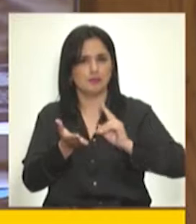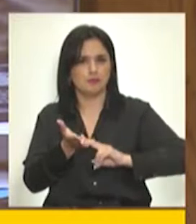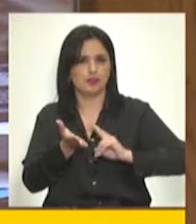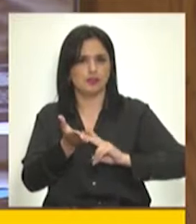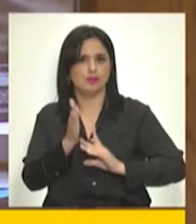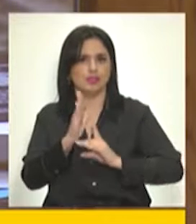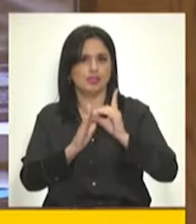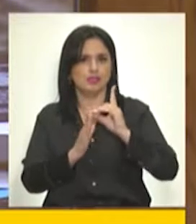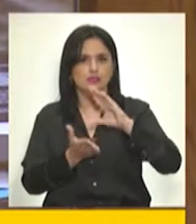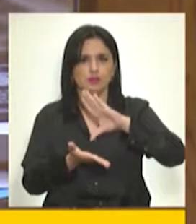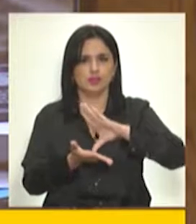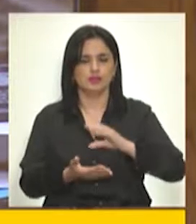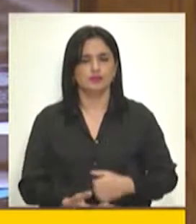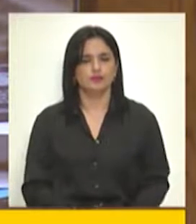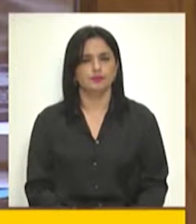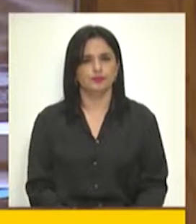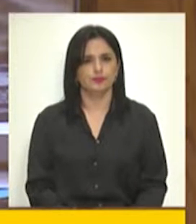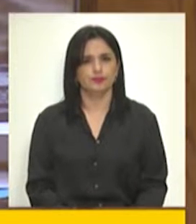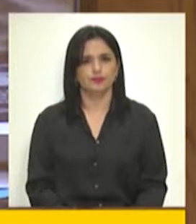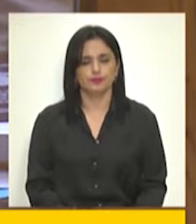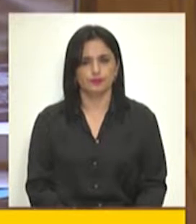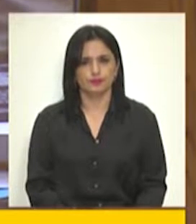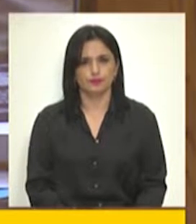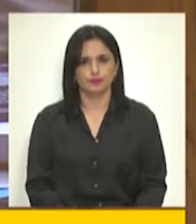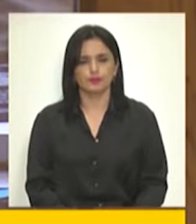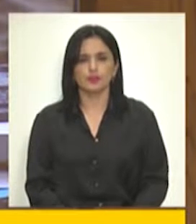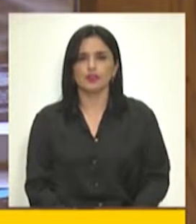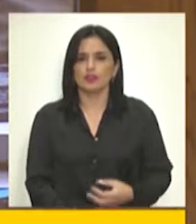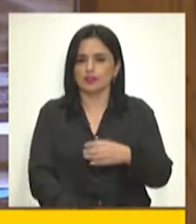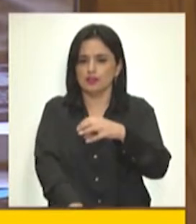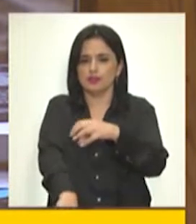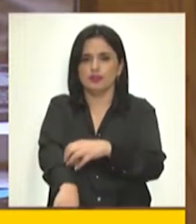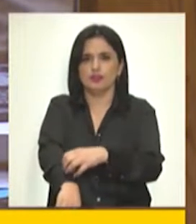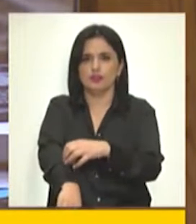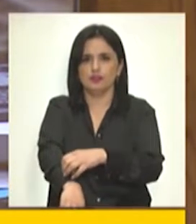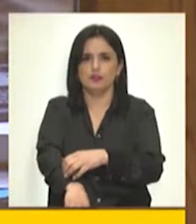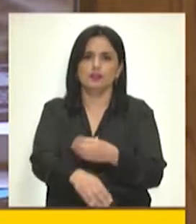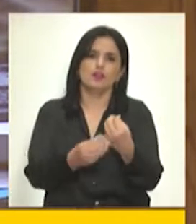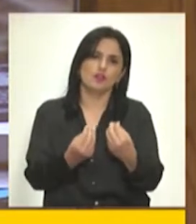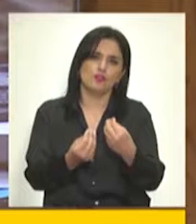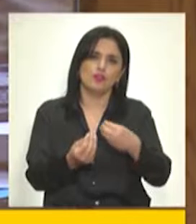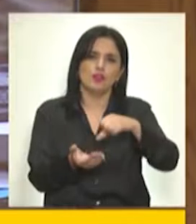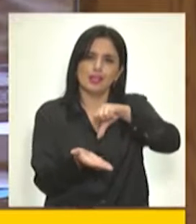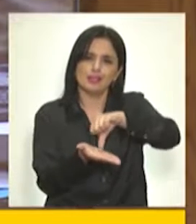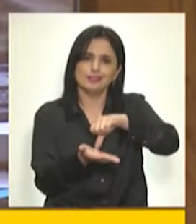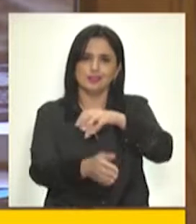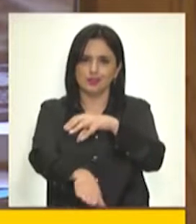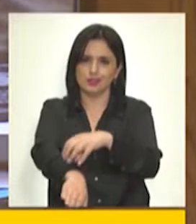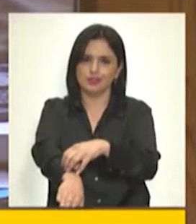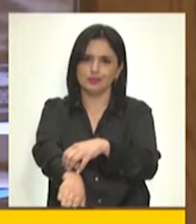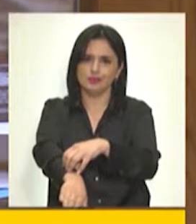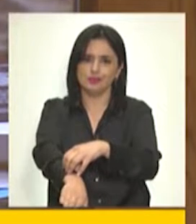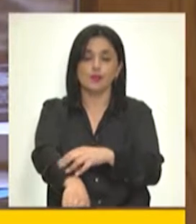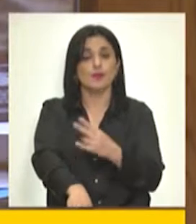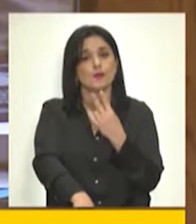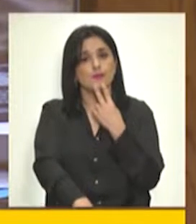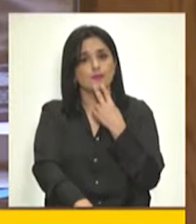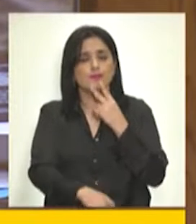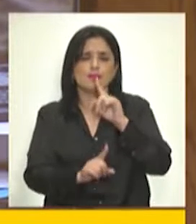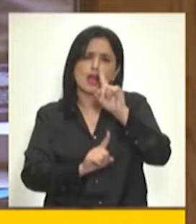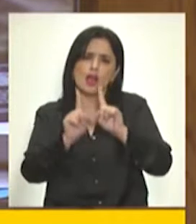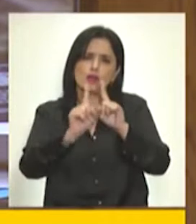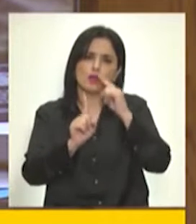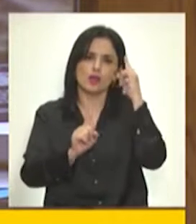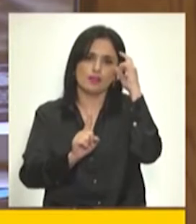de nuestro país nuestra región y obviamente la capital de la región vive algunas dificultades que